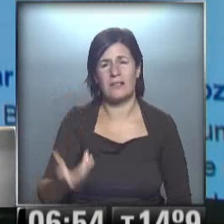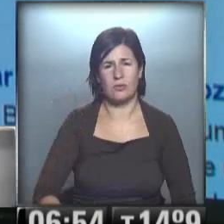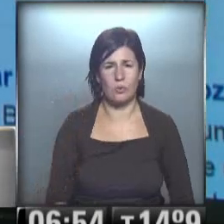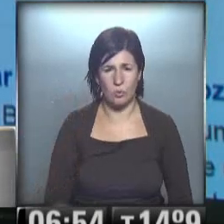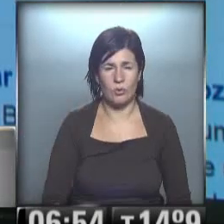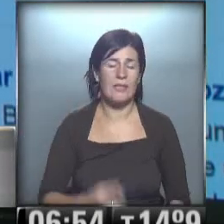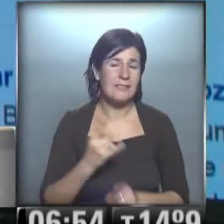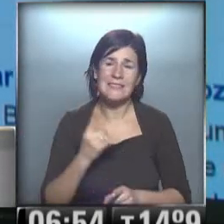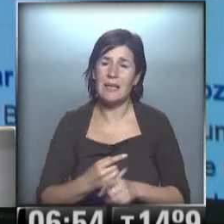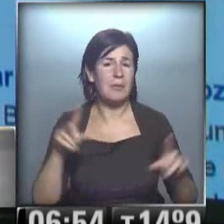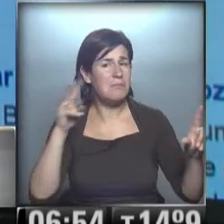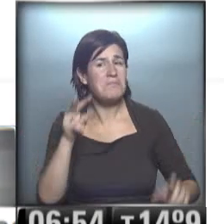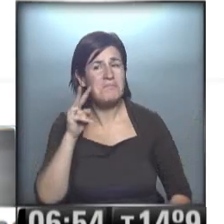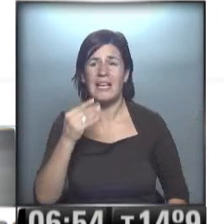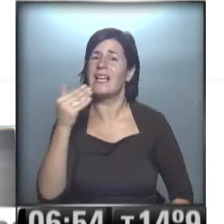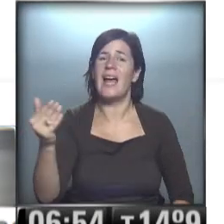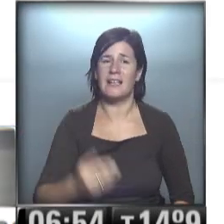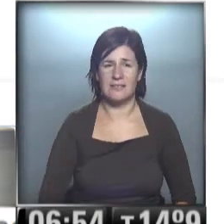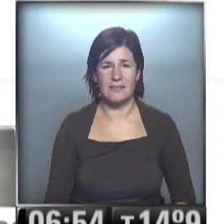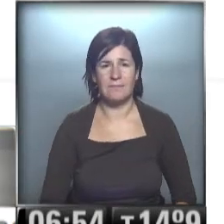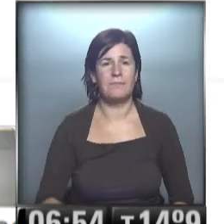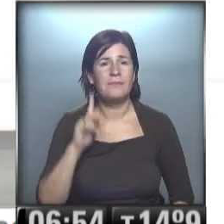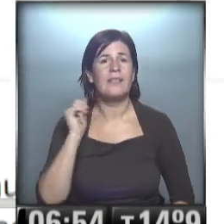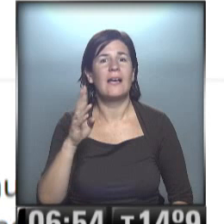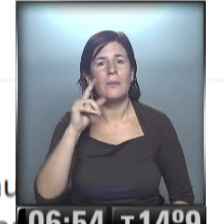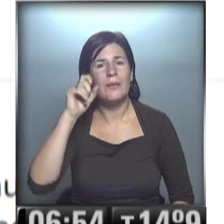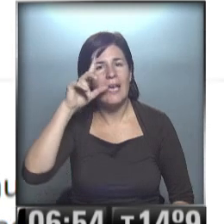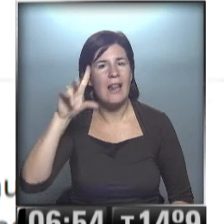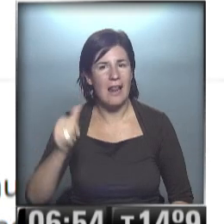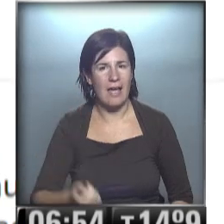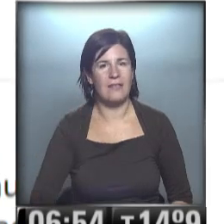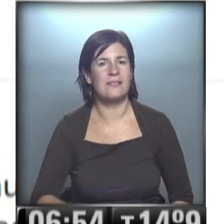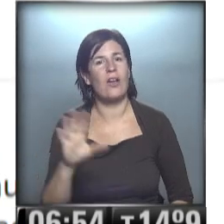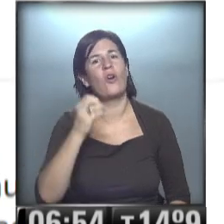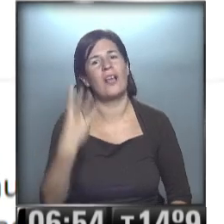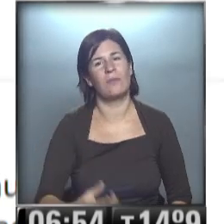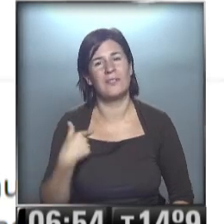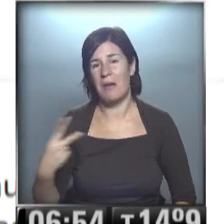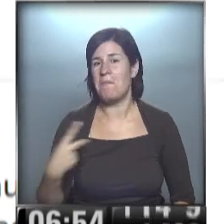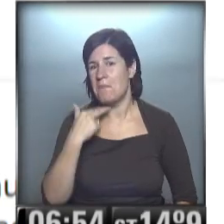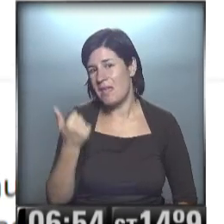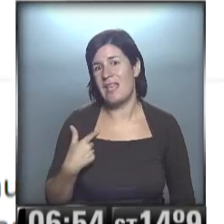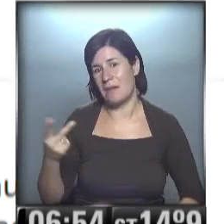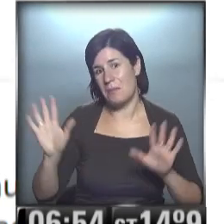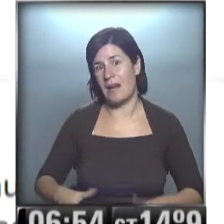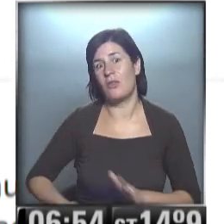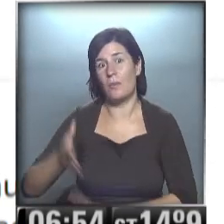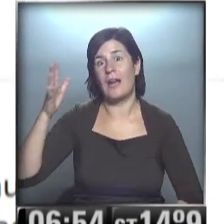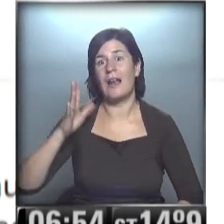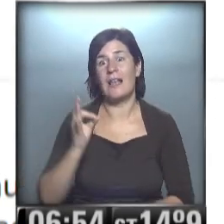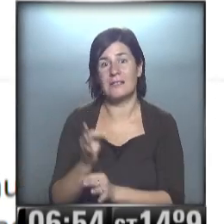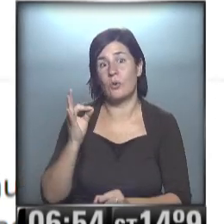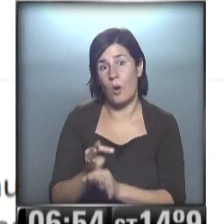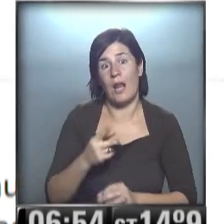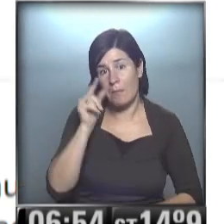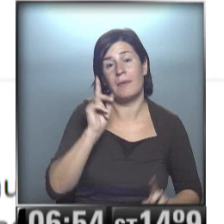gracias por acompañarnos a todos. Te escribe Gabriela Gini. Buen día, estamos con mi hija preparándonos para el cole. Es verdad, los papás se preparan para